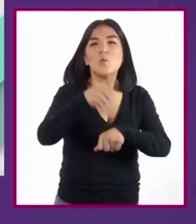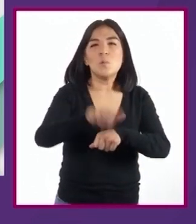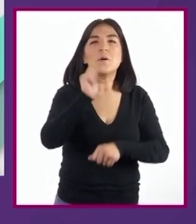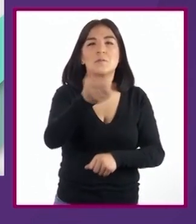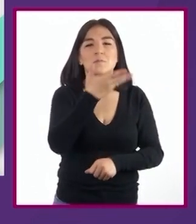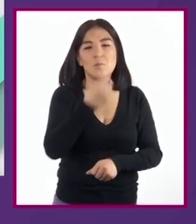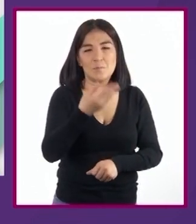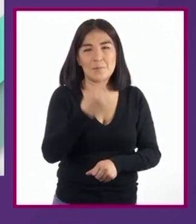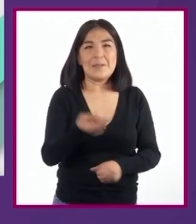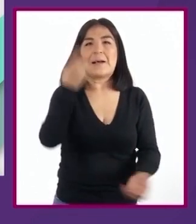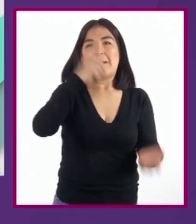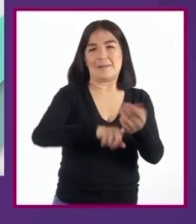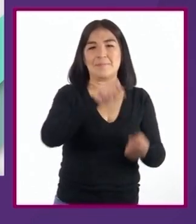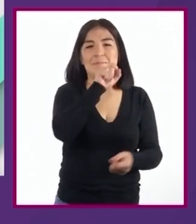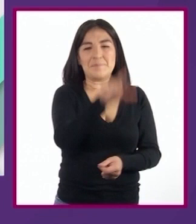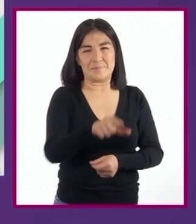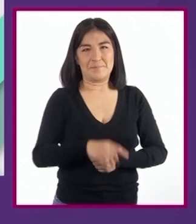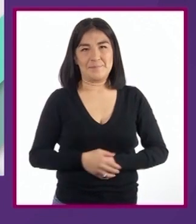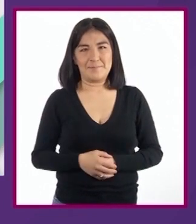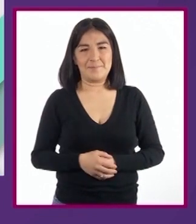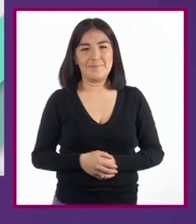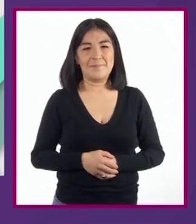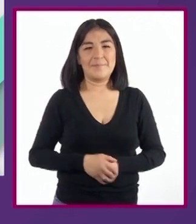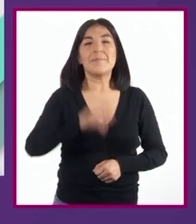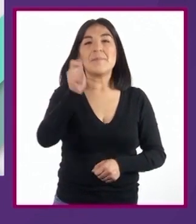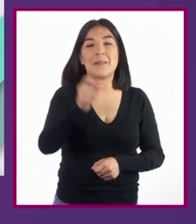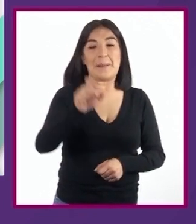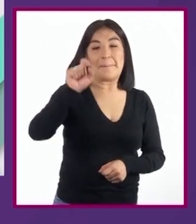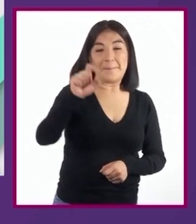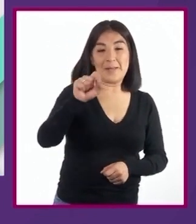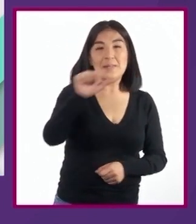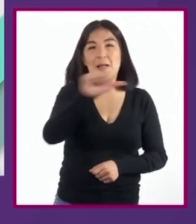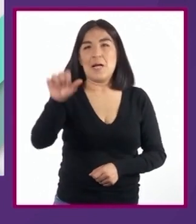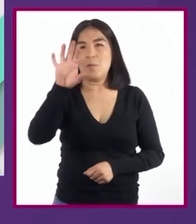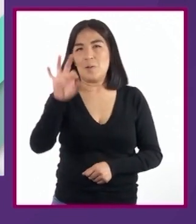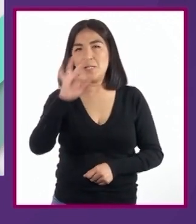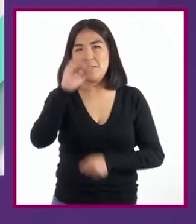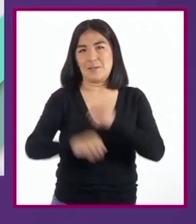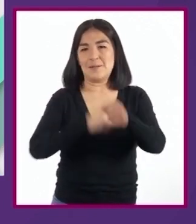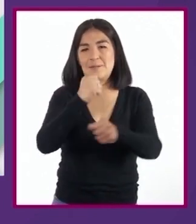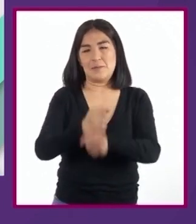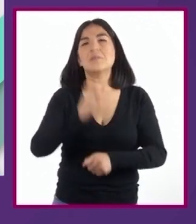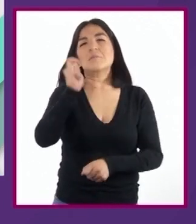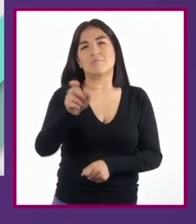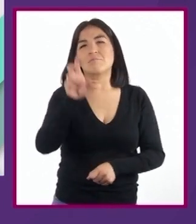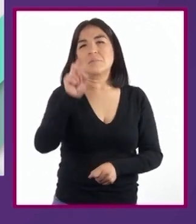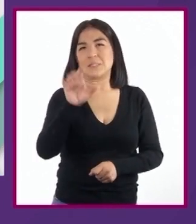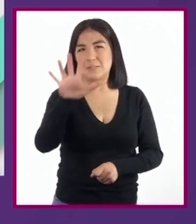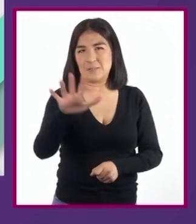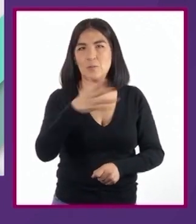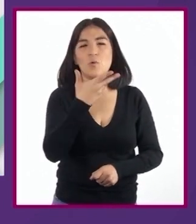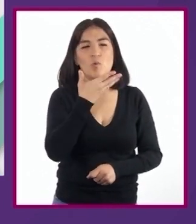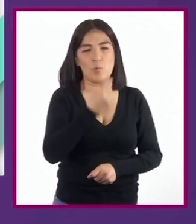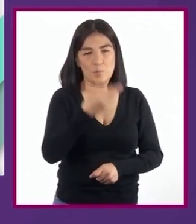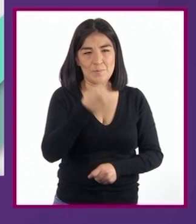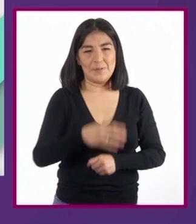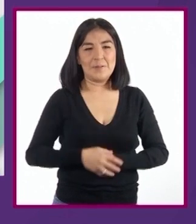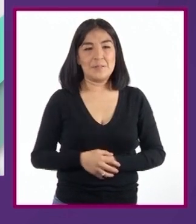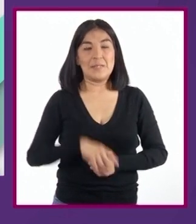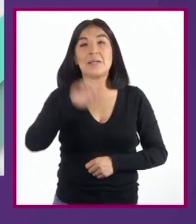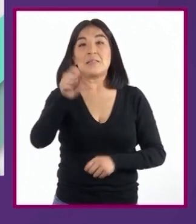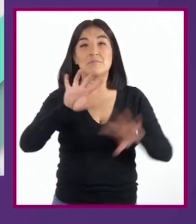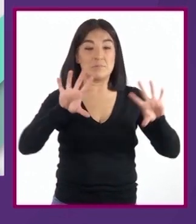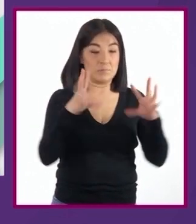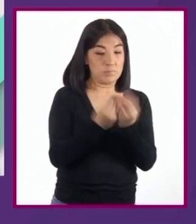hombres dentro de ese rango, es decir, 20 y 40 años, que son 35, entre el total de hombres, que